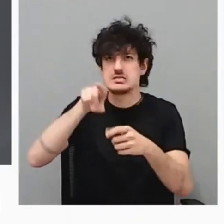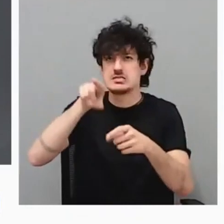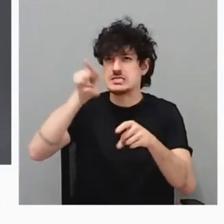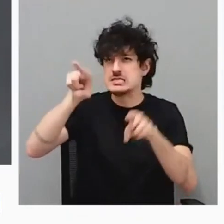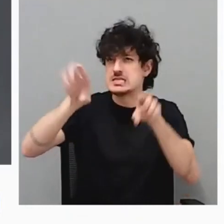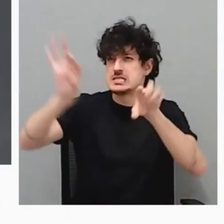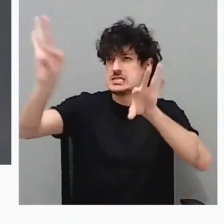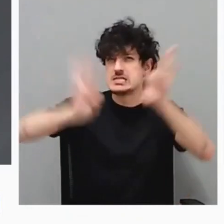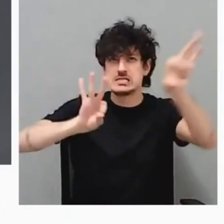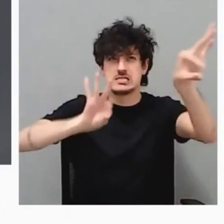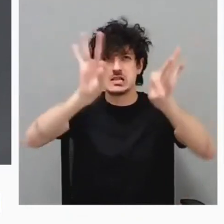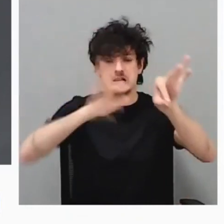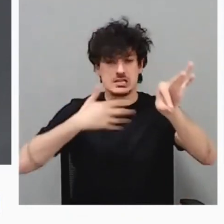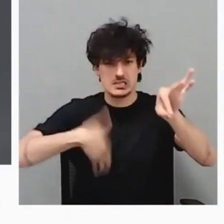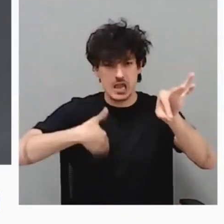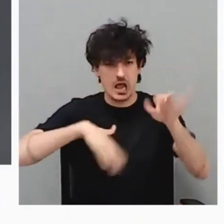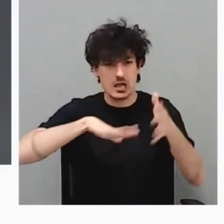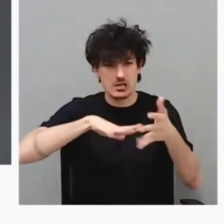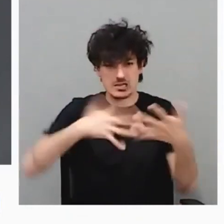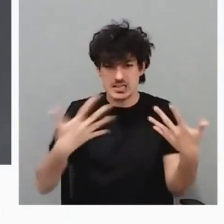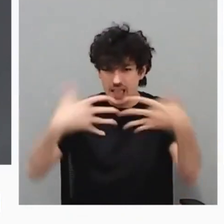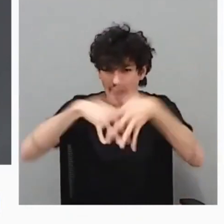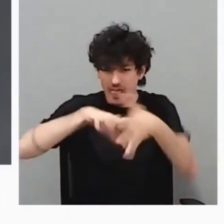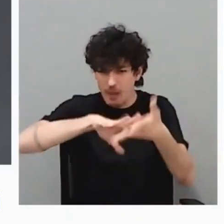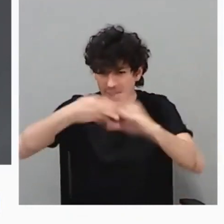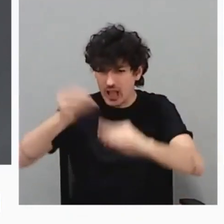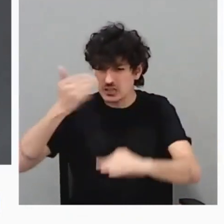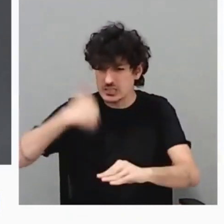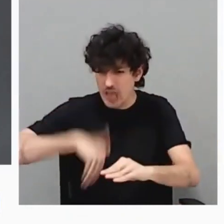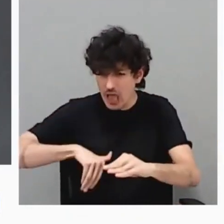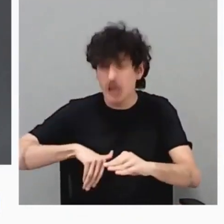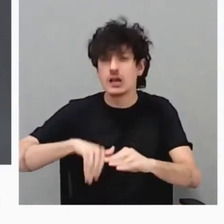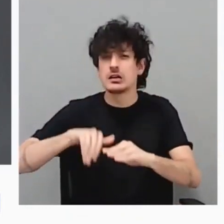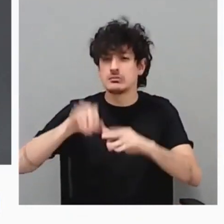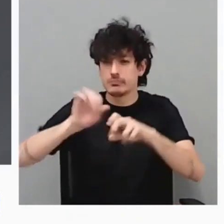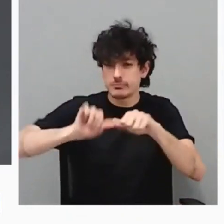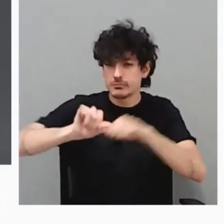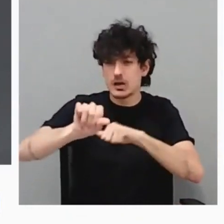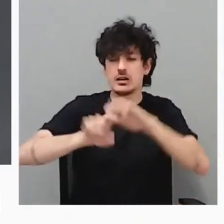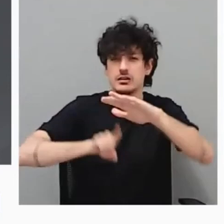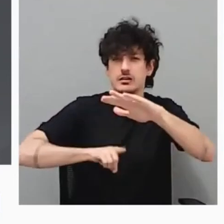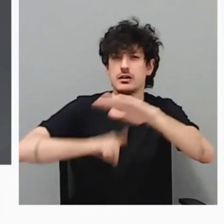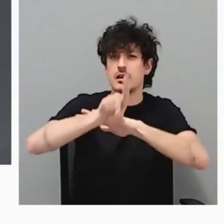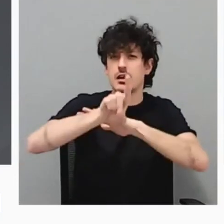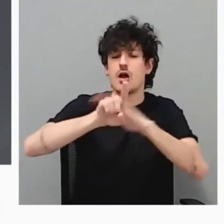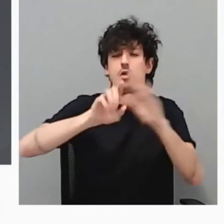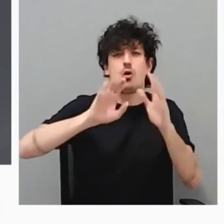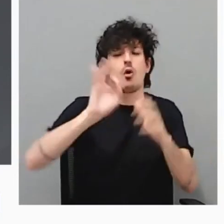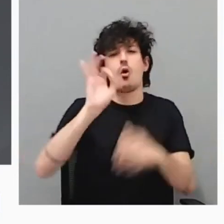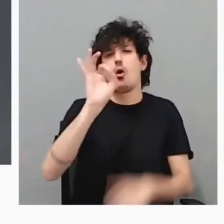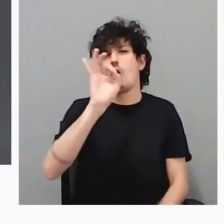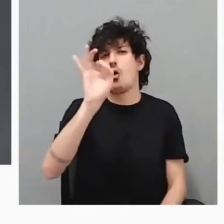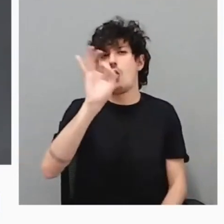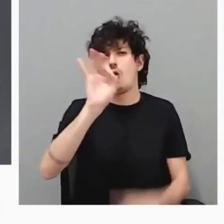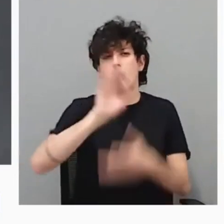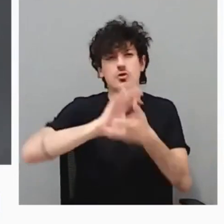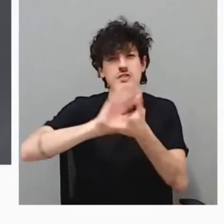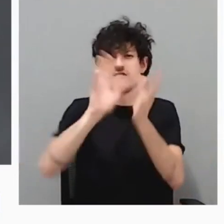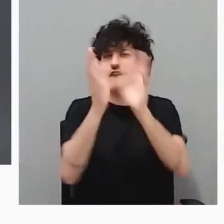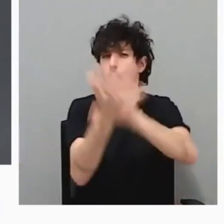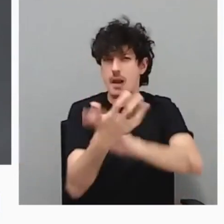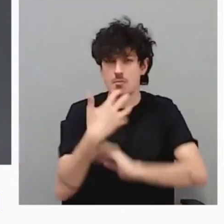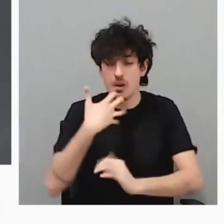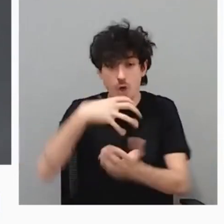que ya están integradas y evolucionar, ¿no?, o transformar quizás a estos centros educativos, a